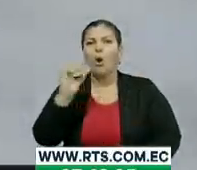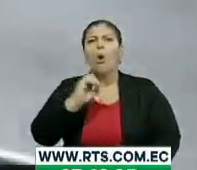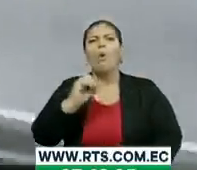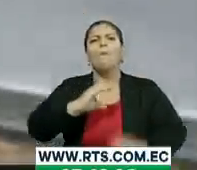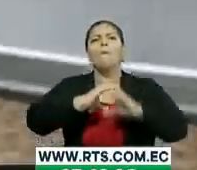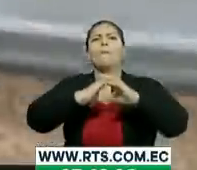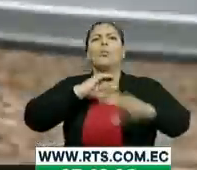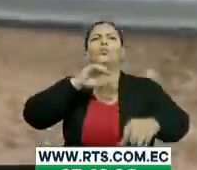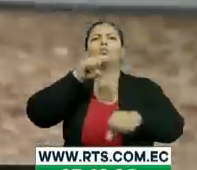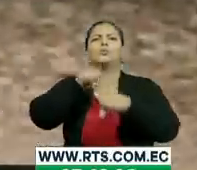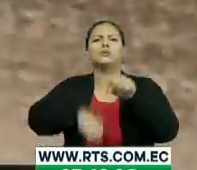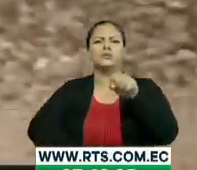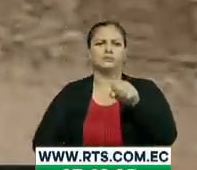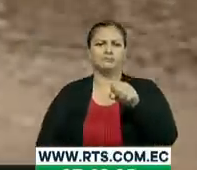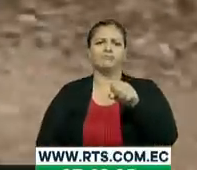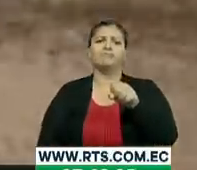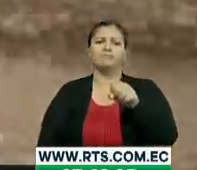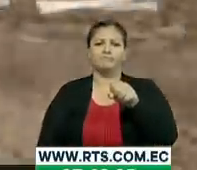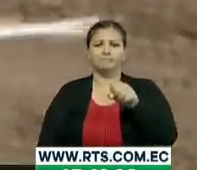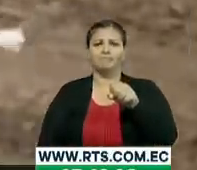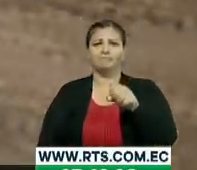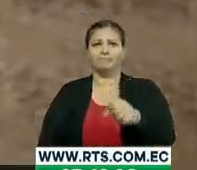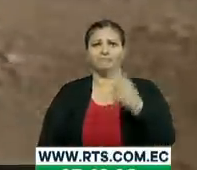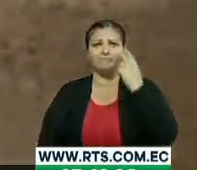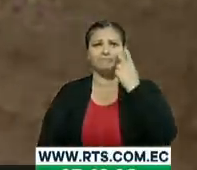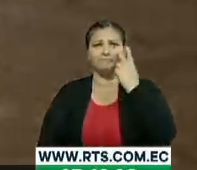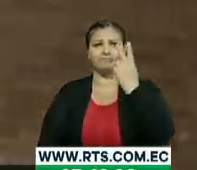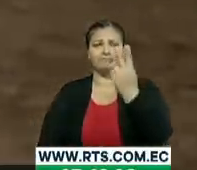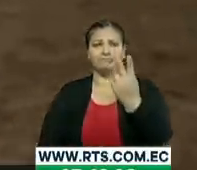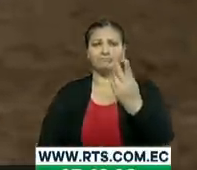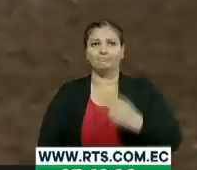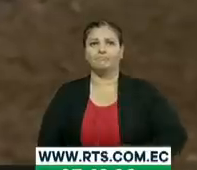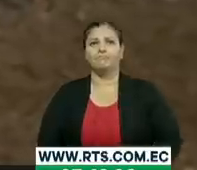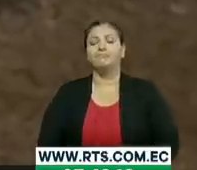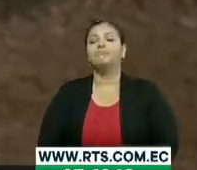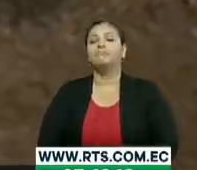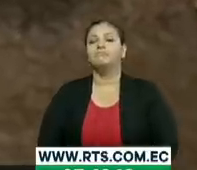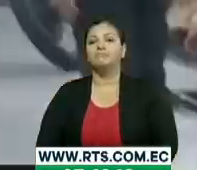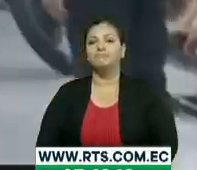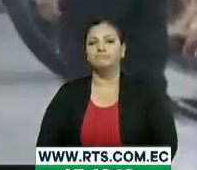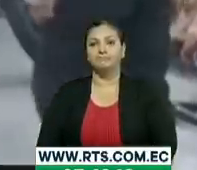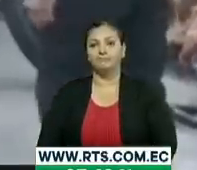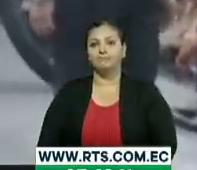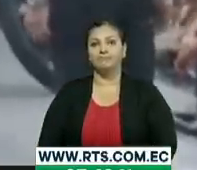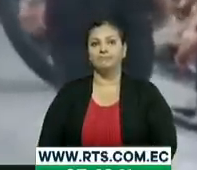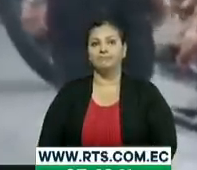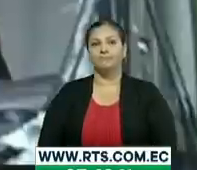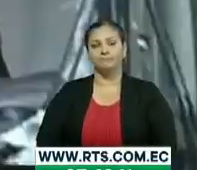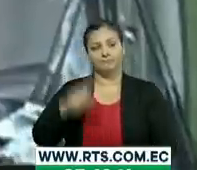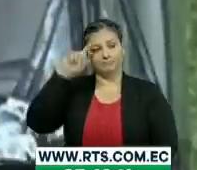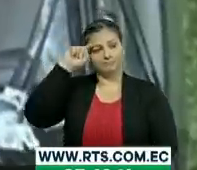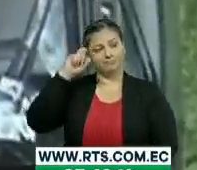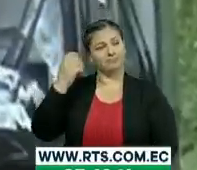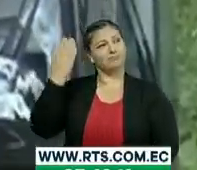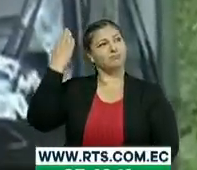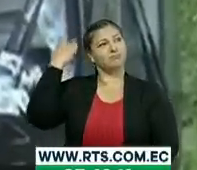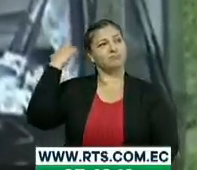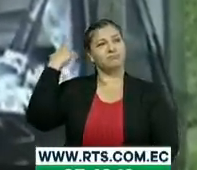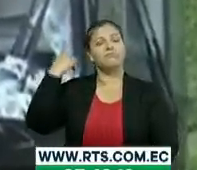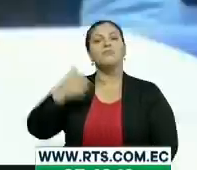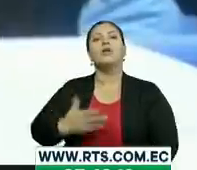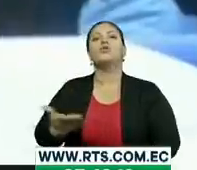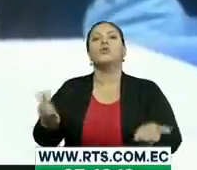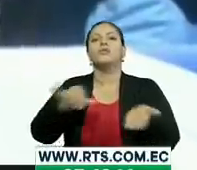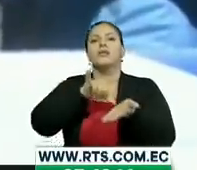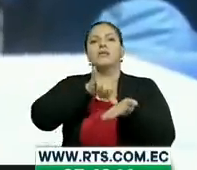duelo para sus deudos. Entre los más sonados de estos 8 meses del año, se recuerda aquel que sucedió en la vía